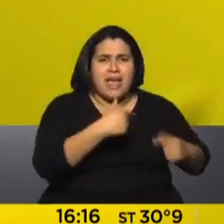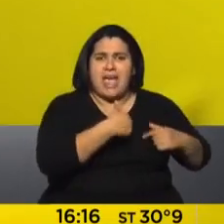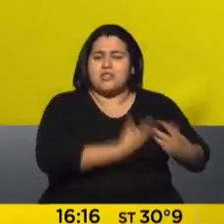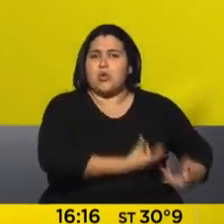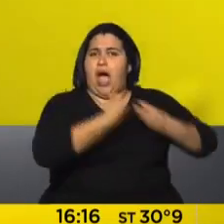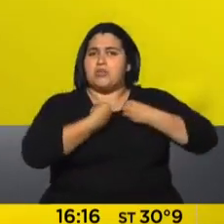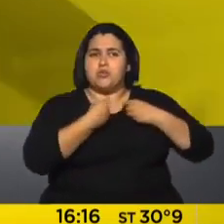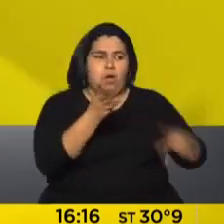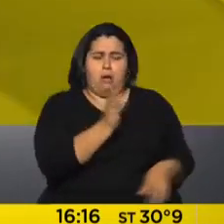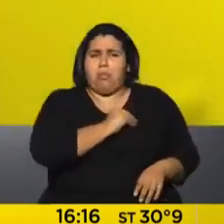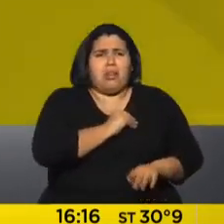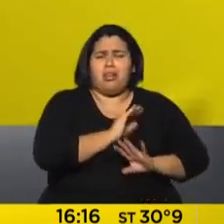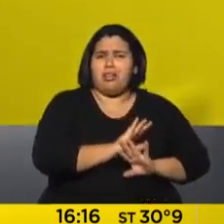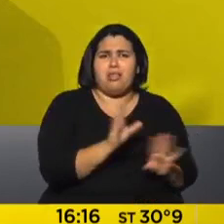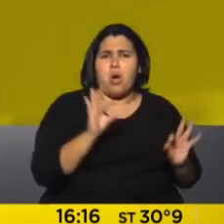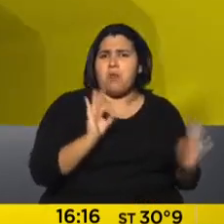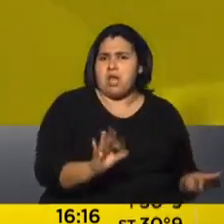lo que a mí me salvó, porque es lo que a mí me dio